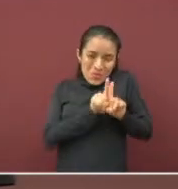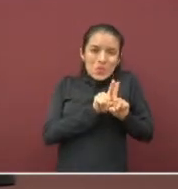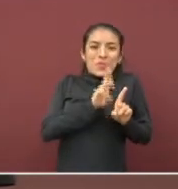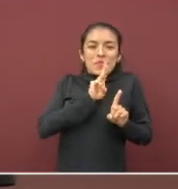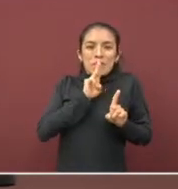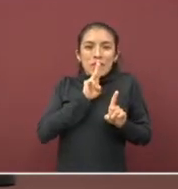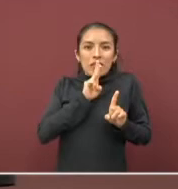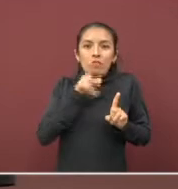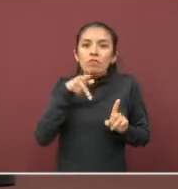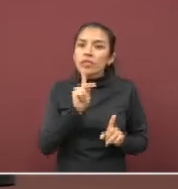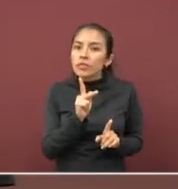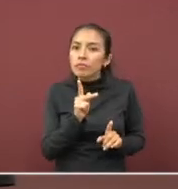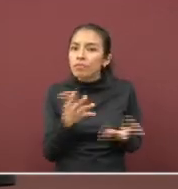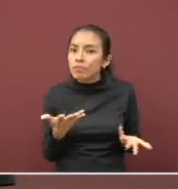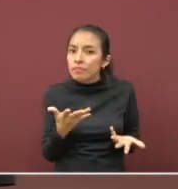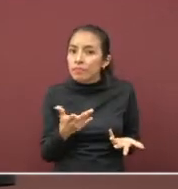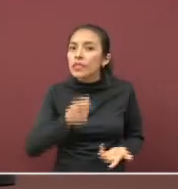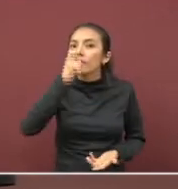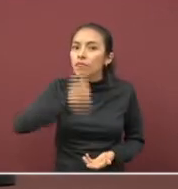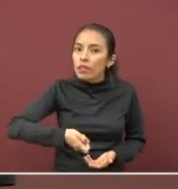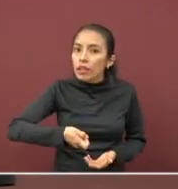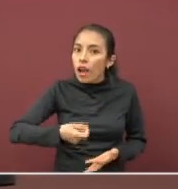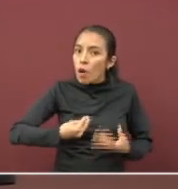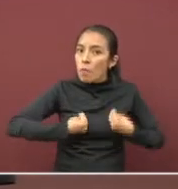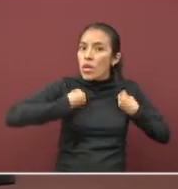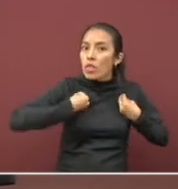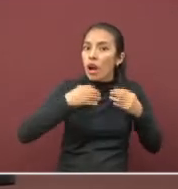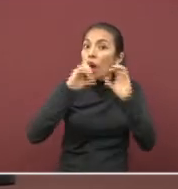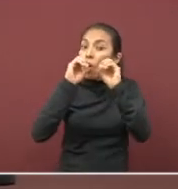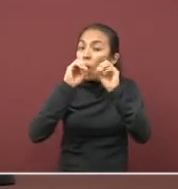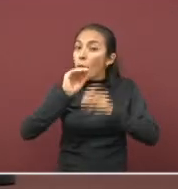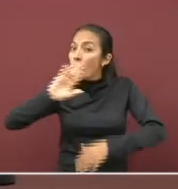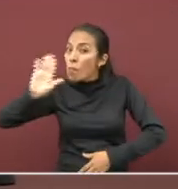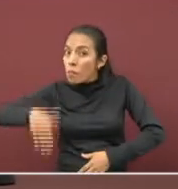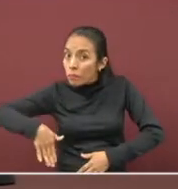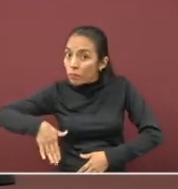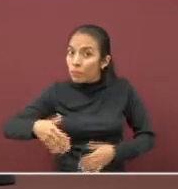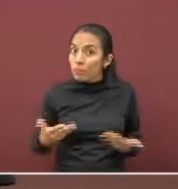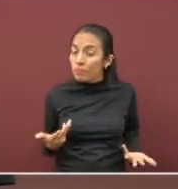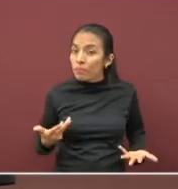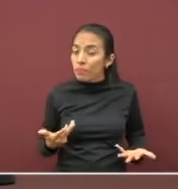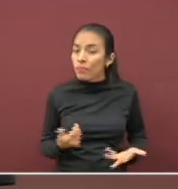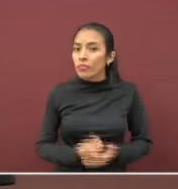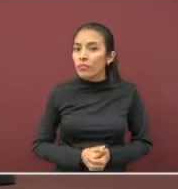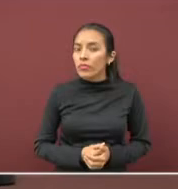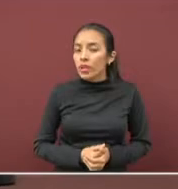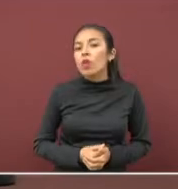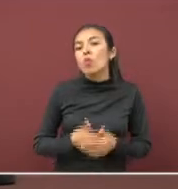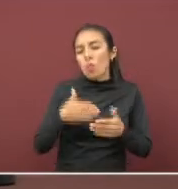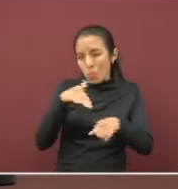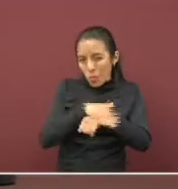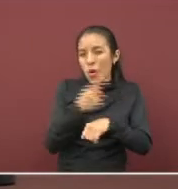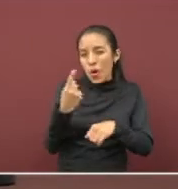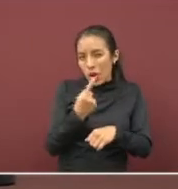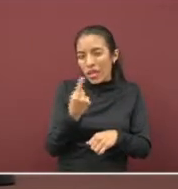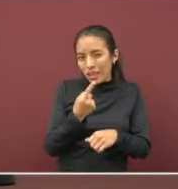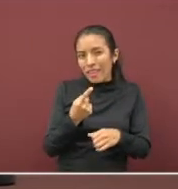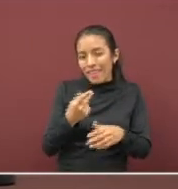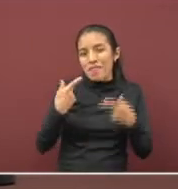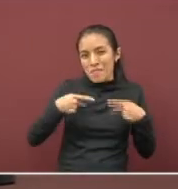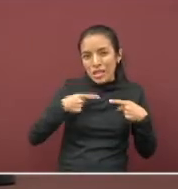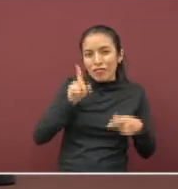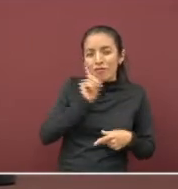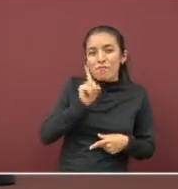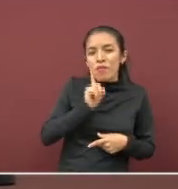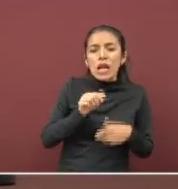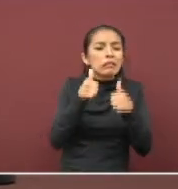la vida o la muerte pues mientras la señora de nuestro comentario estuvo